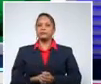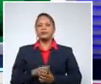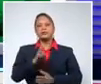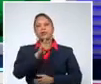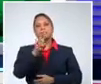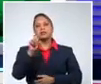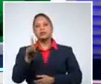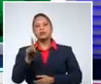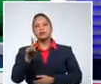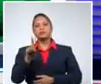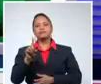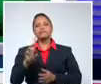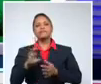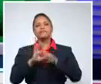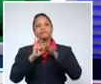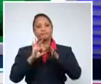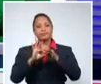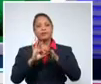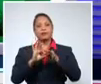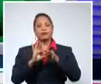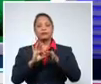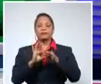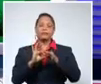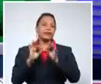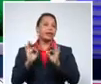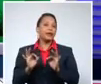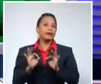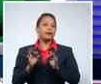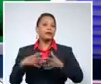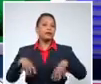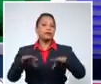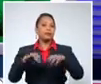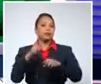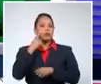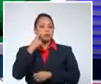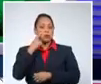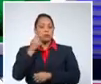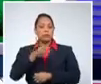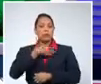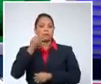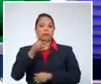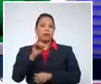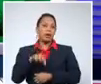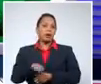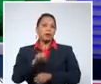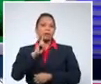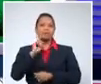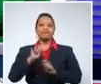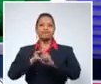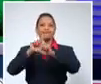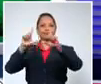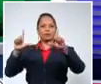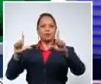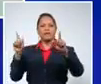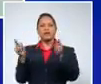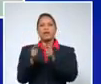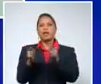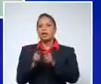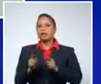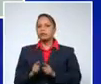estado grave, y ese es el comportamiento que podemos verlo ahora en el gráfico resumen